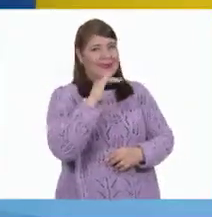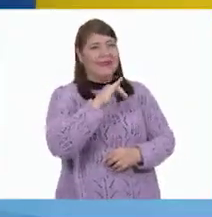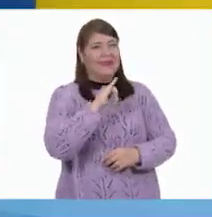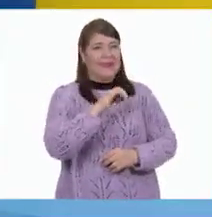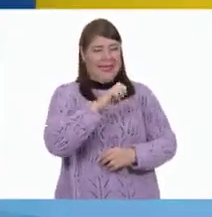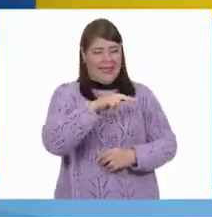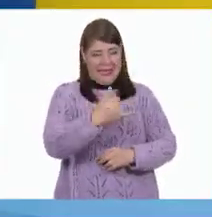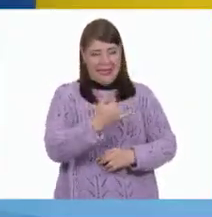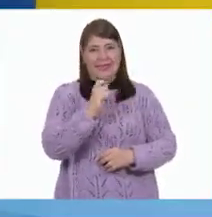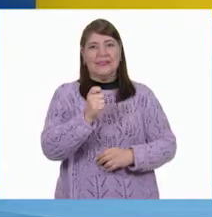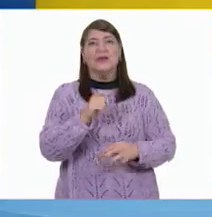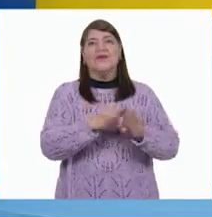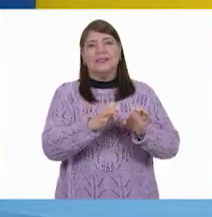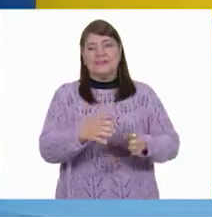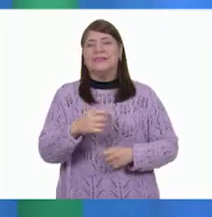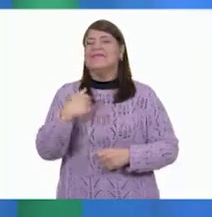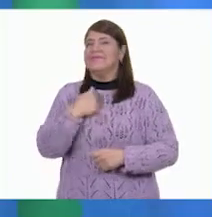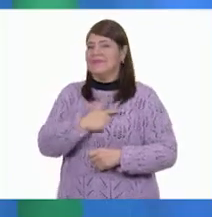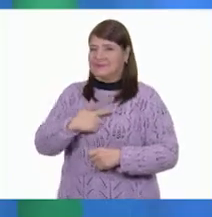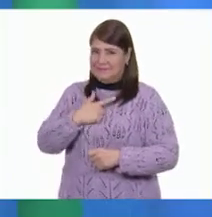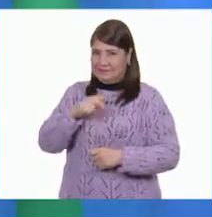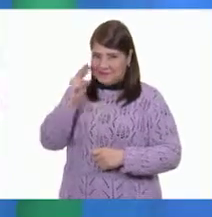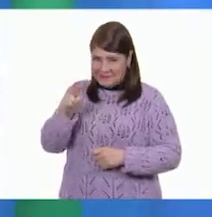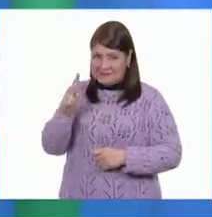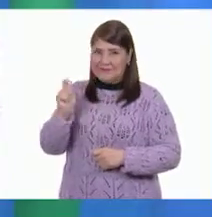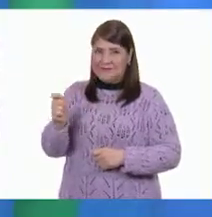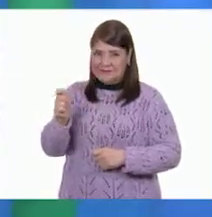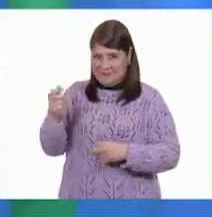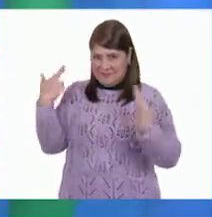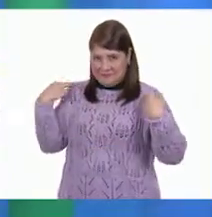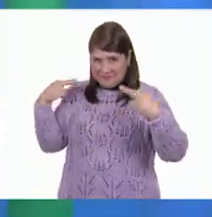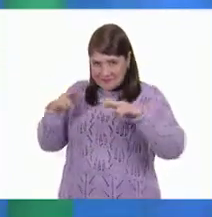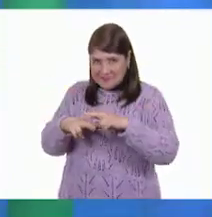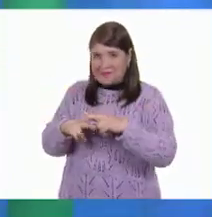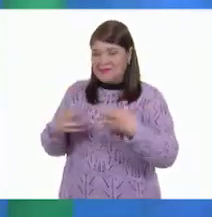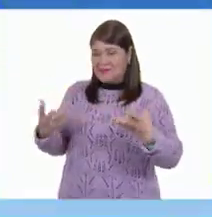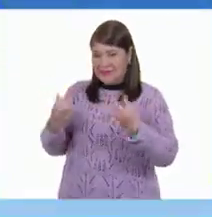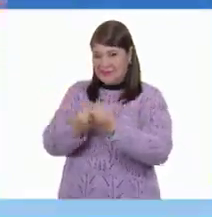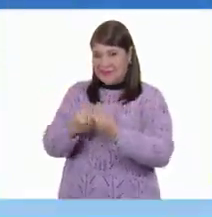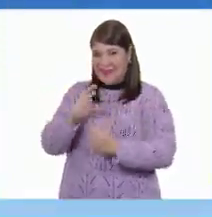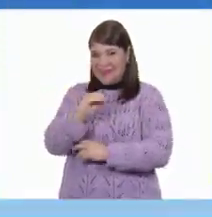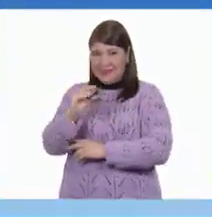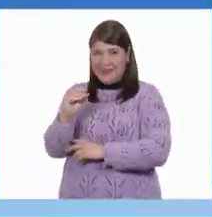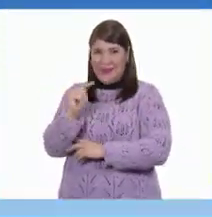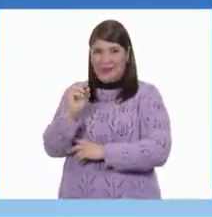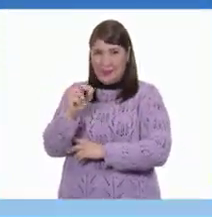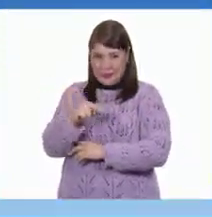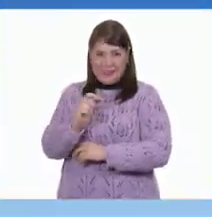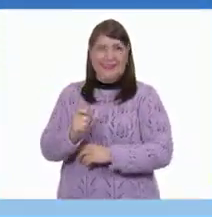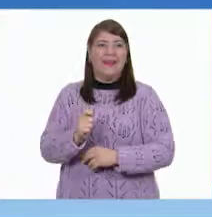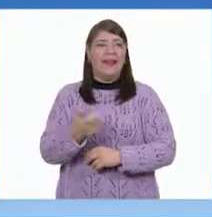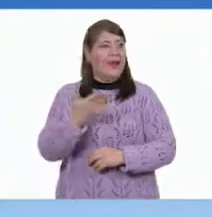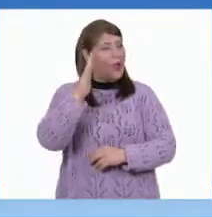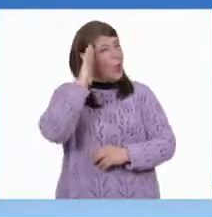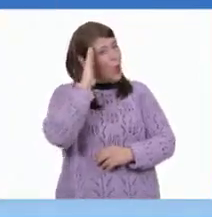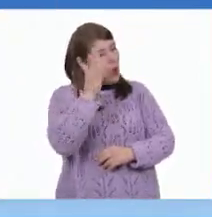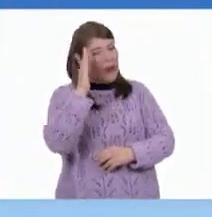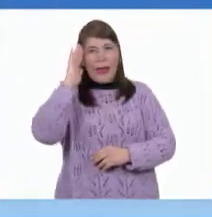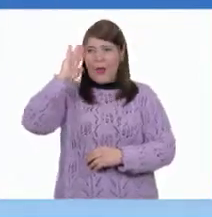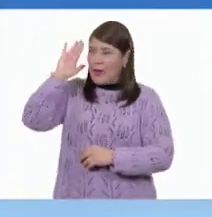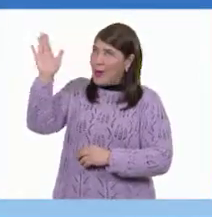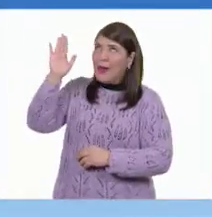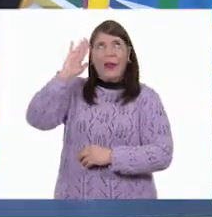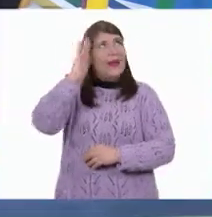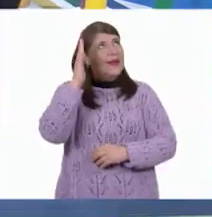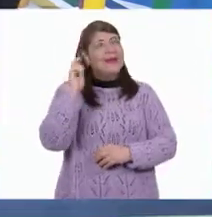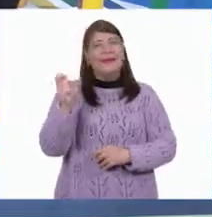estás? Muy contenta de tenerte aquí, maestra Ceci, junto con Ton. Hola, Ton. Hola maestra, hola Jenny.